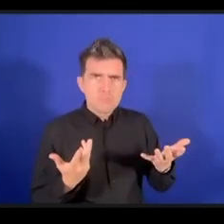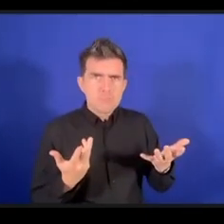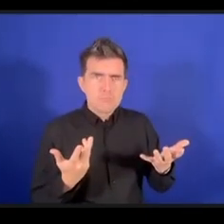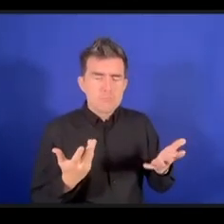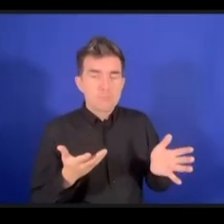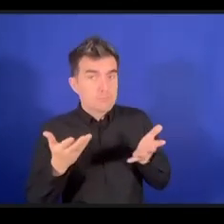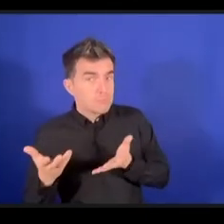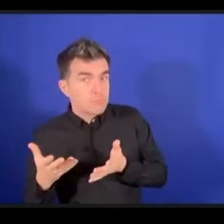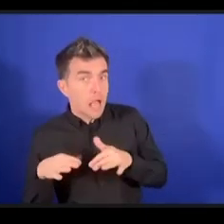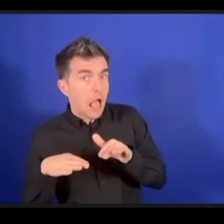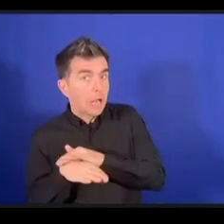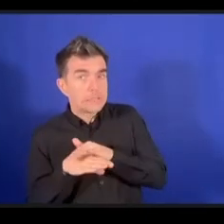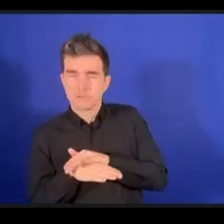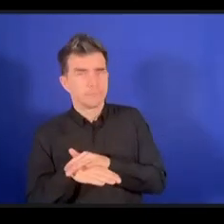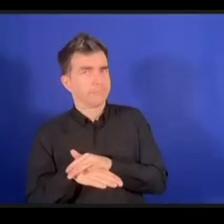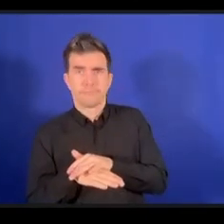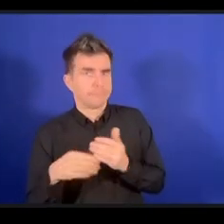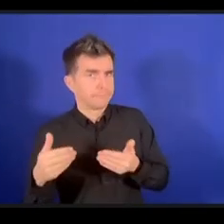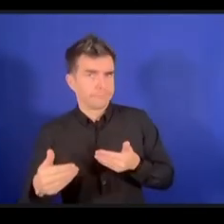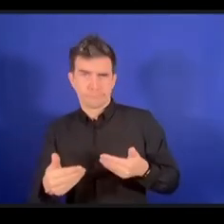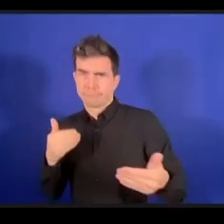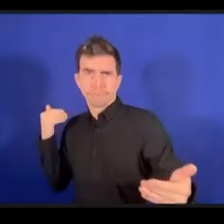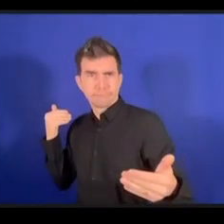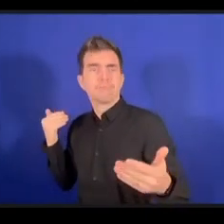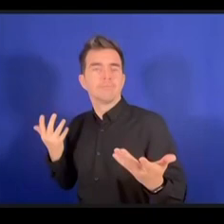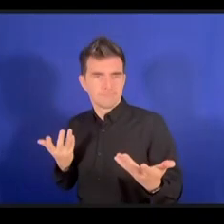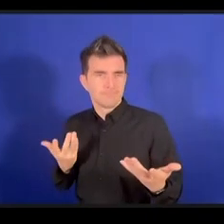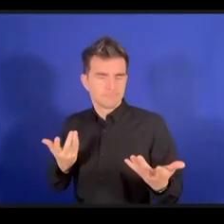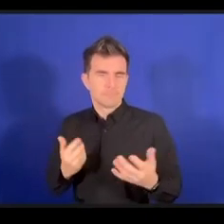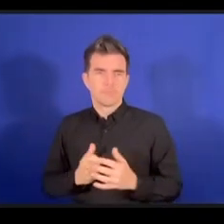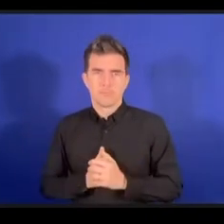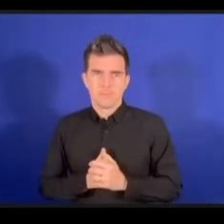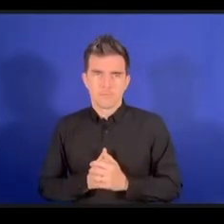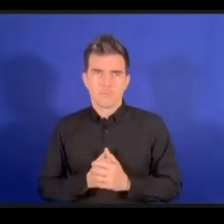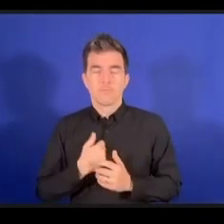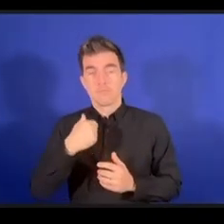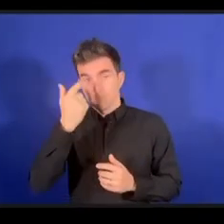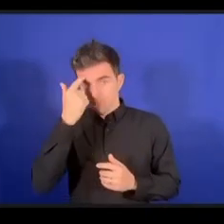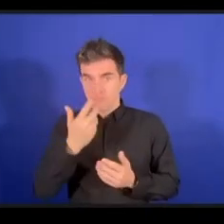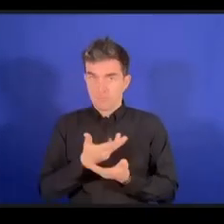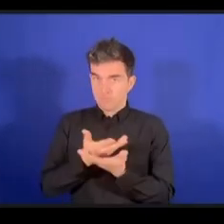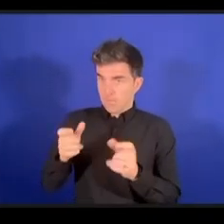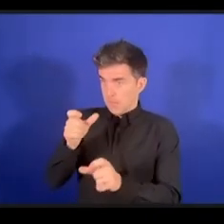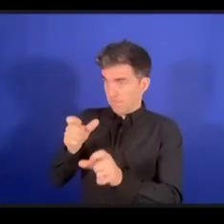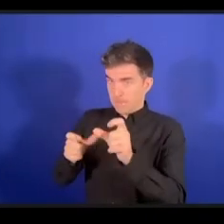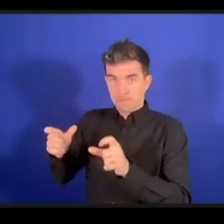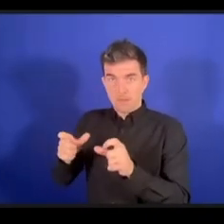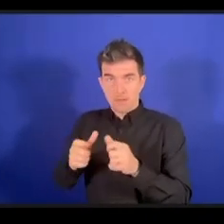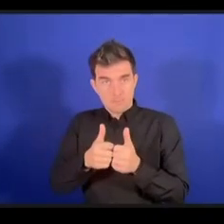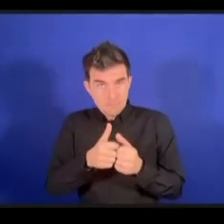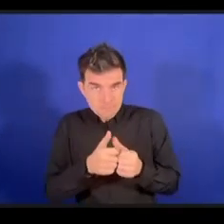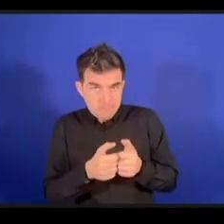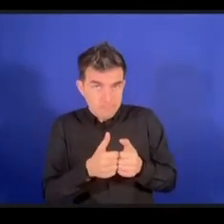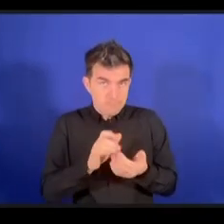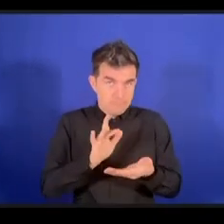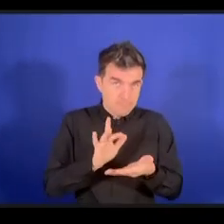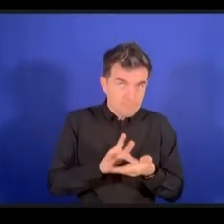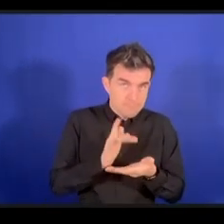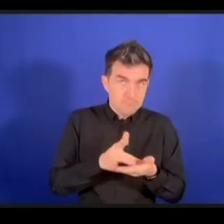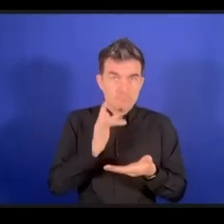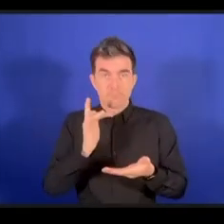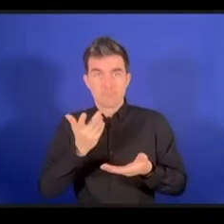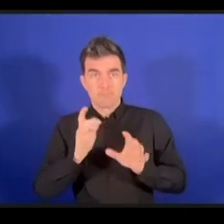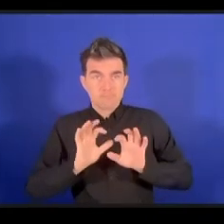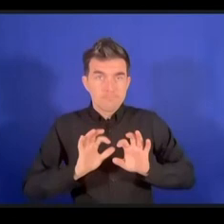con accesibilidad visual Y estos entornos y esto puede chocar con las barreras y debido a esas barreras